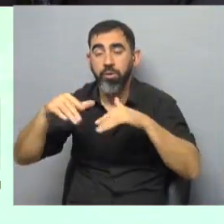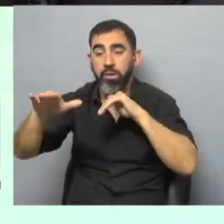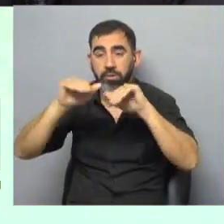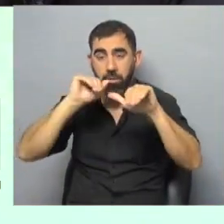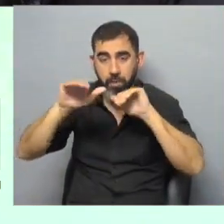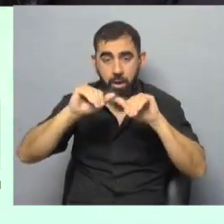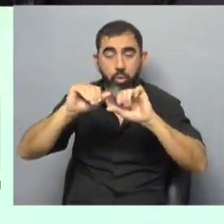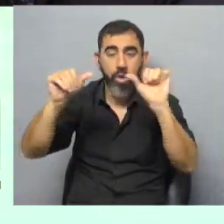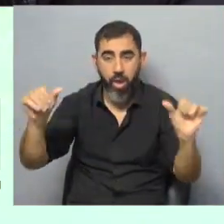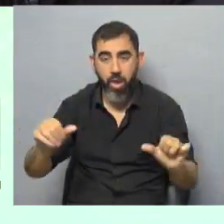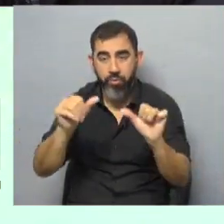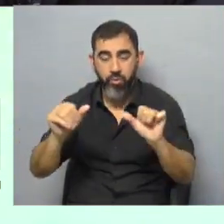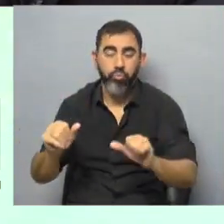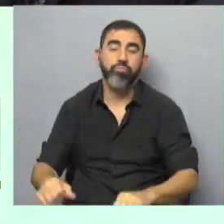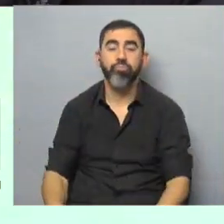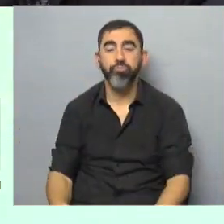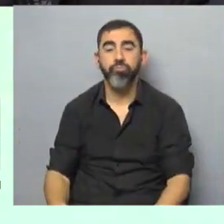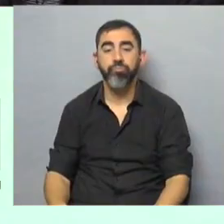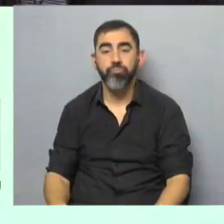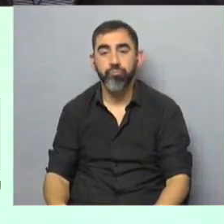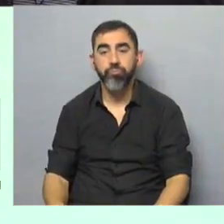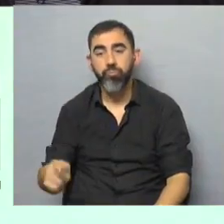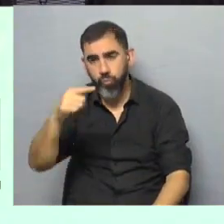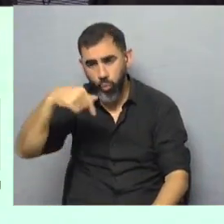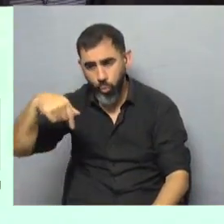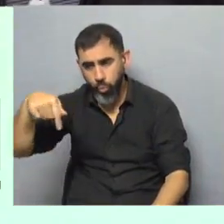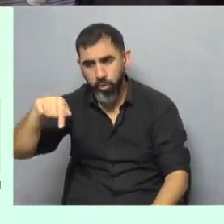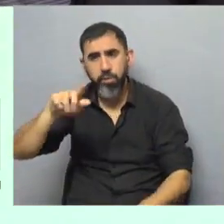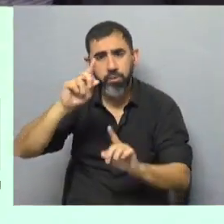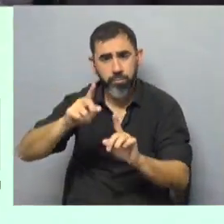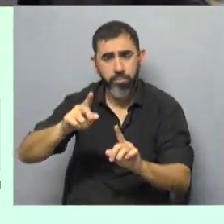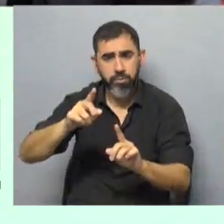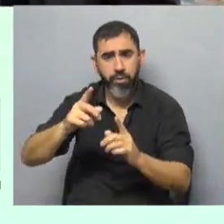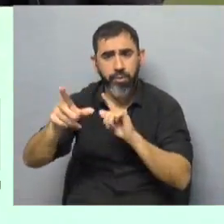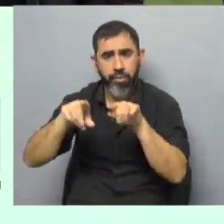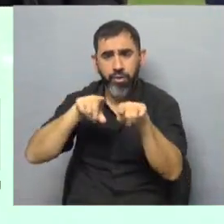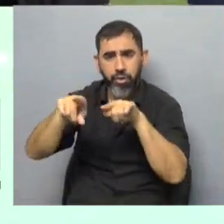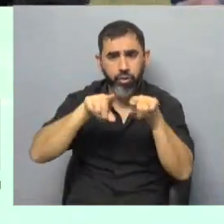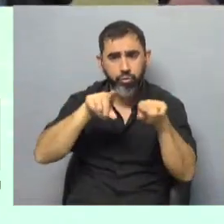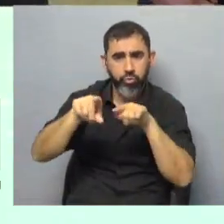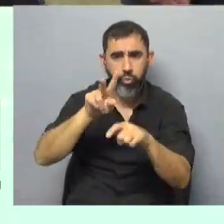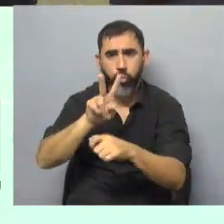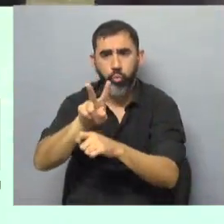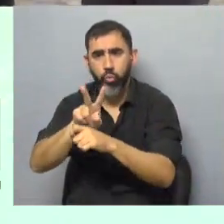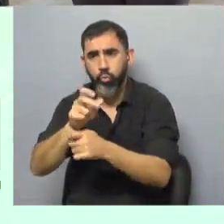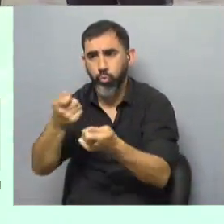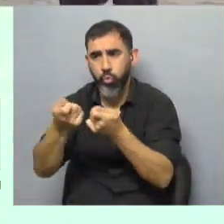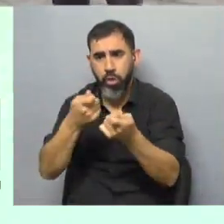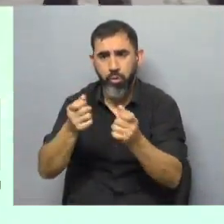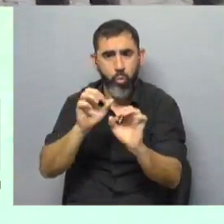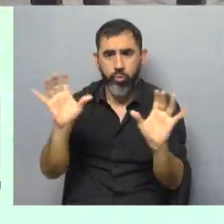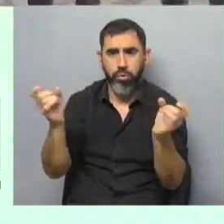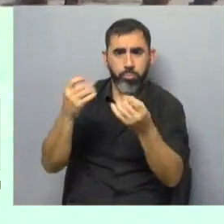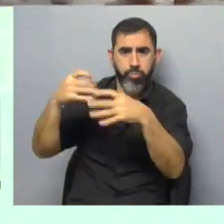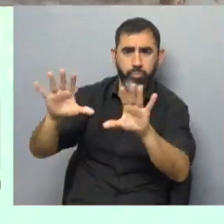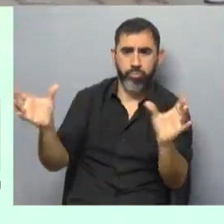y de ejecutar las obras. Igual ustedes van a estar un poco en la dirección, controlando allí todo, o ya dejan